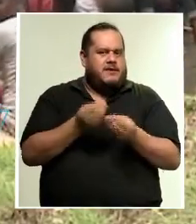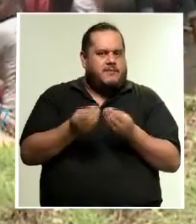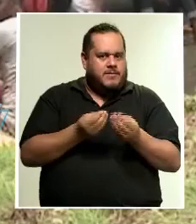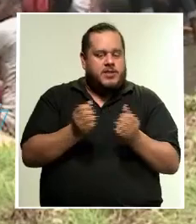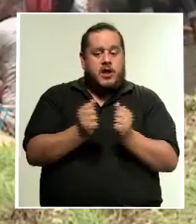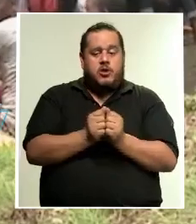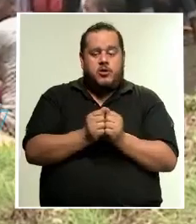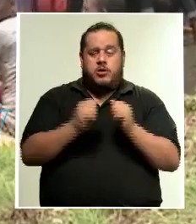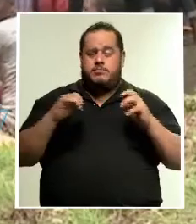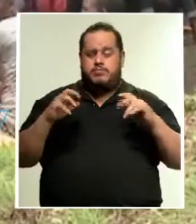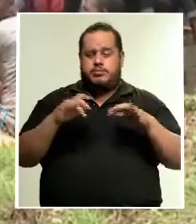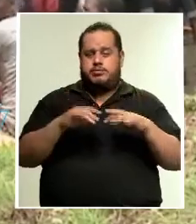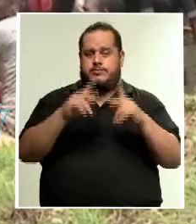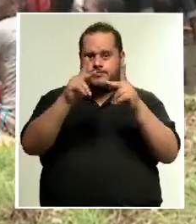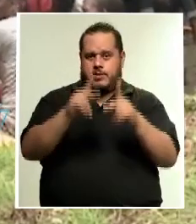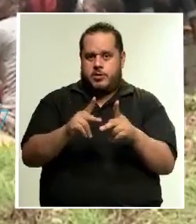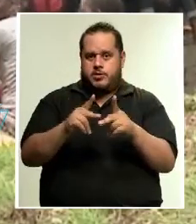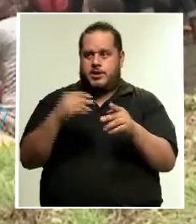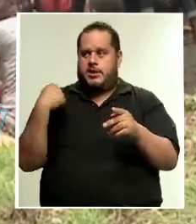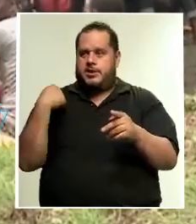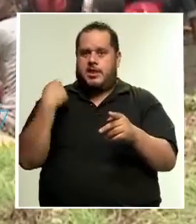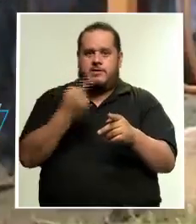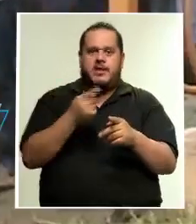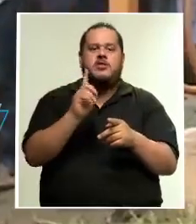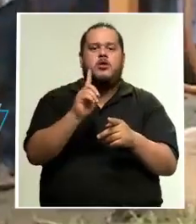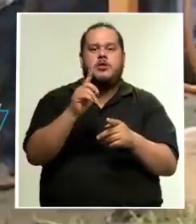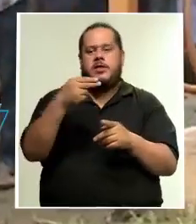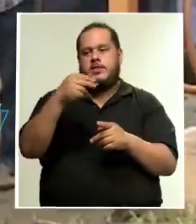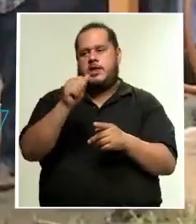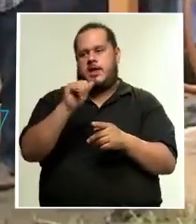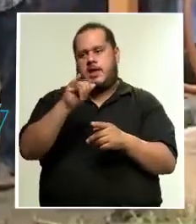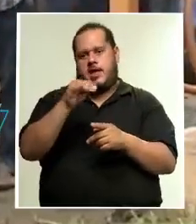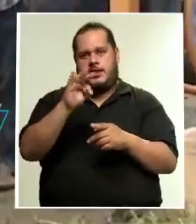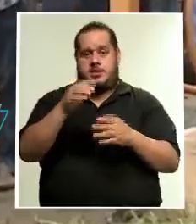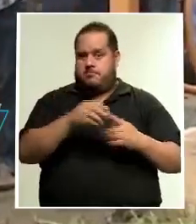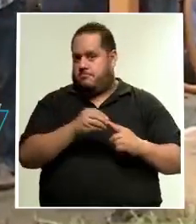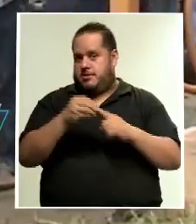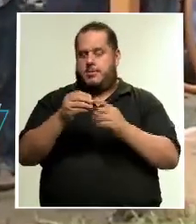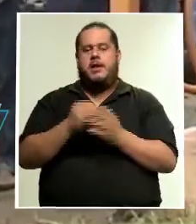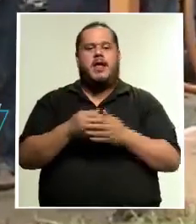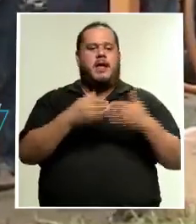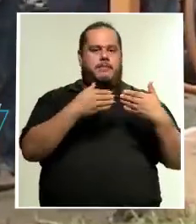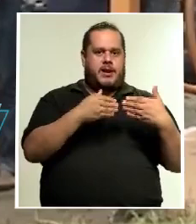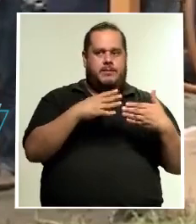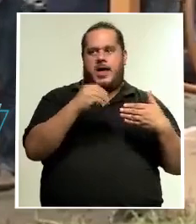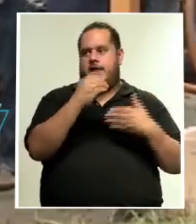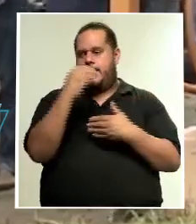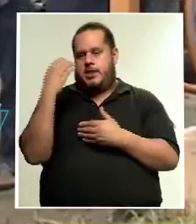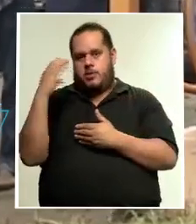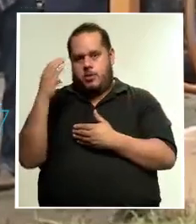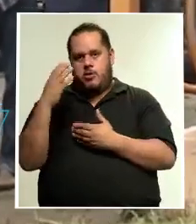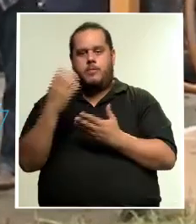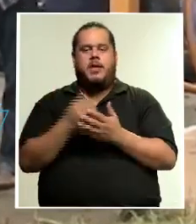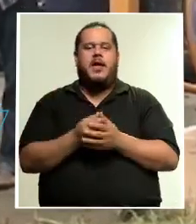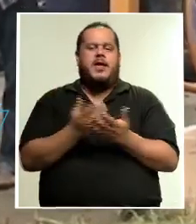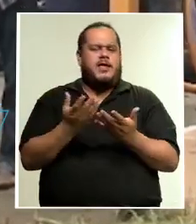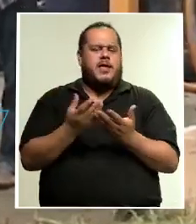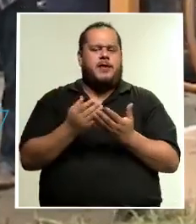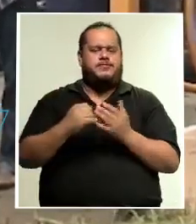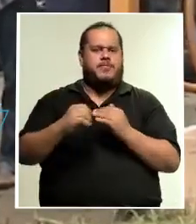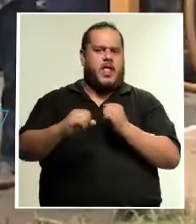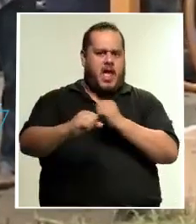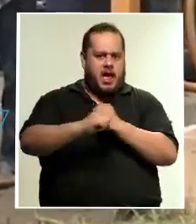de personas principalmente de Haití. La semana anterior, Panamá y Colombia anunciaron un acuerdo para